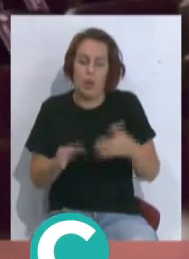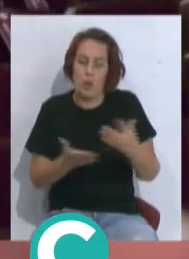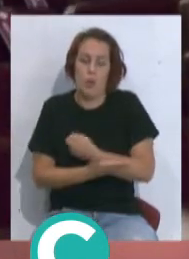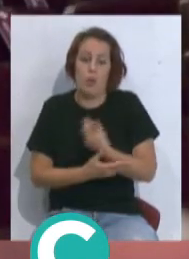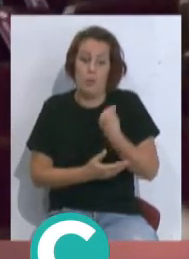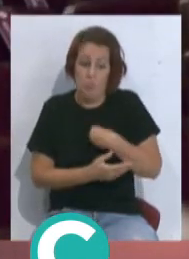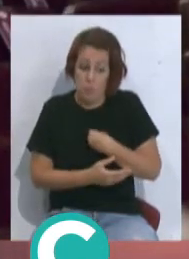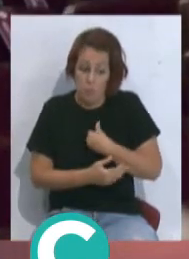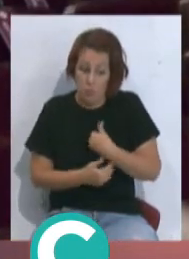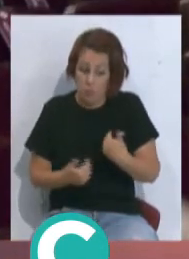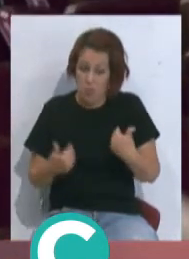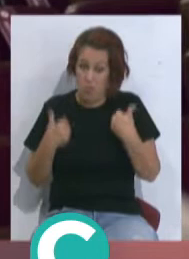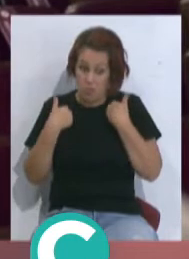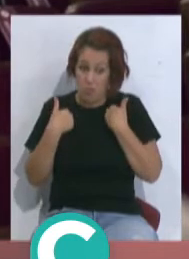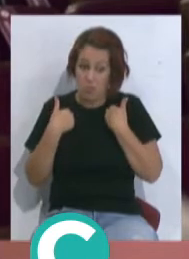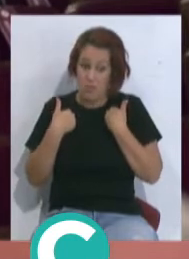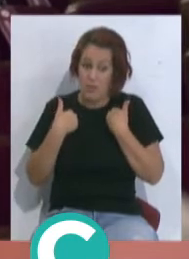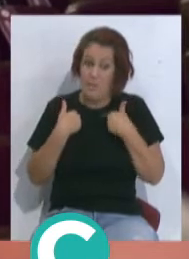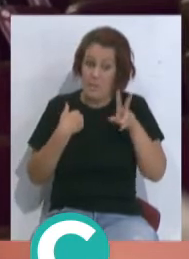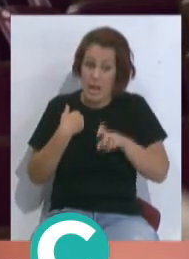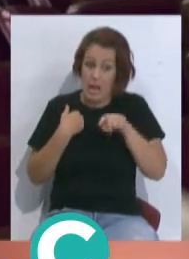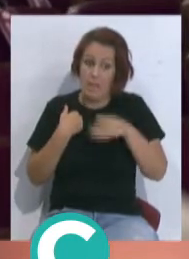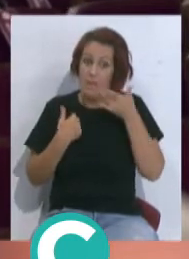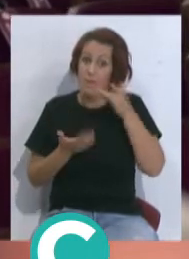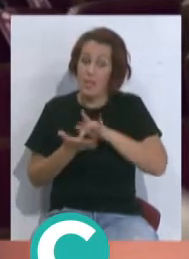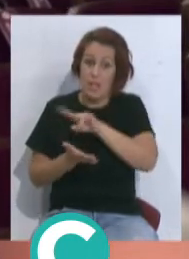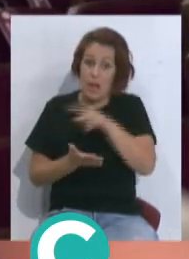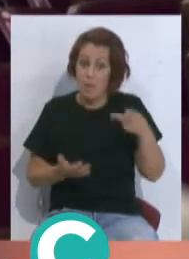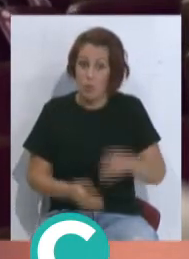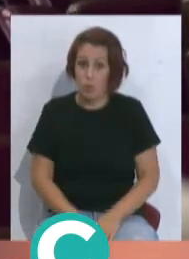son ellos precisamente los principales valedores de ese cambio de fecha.